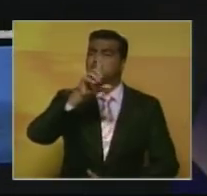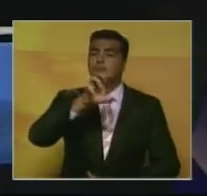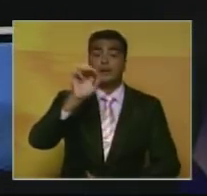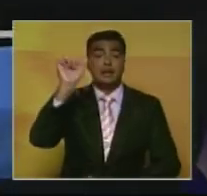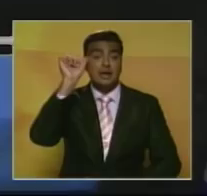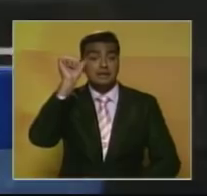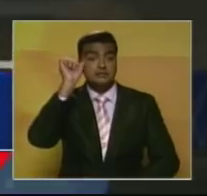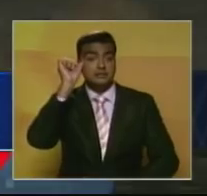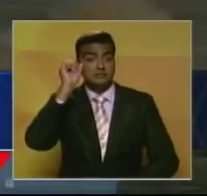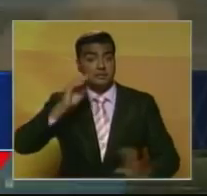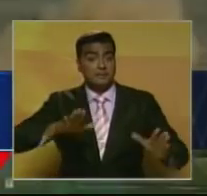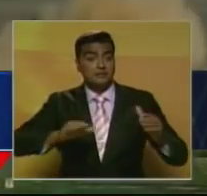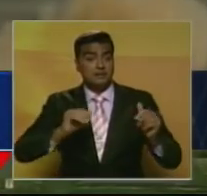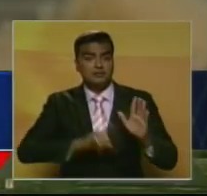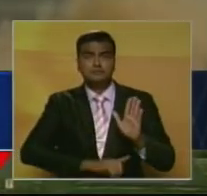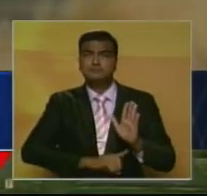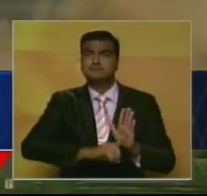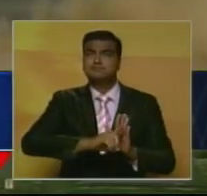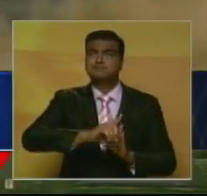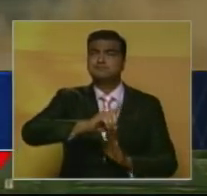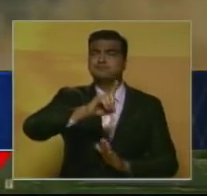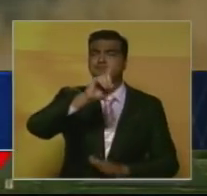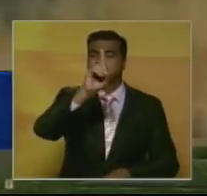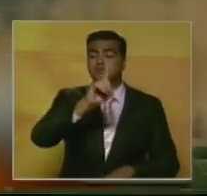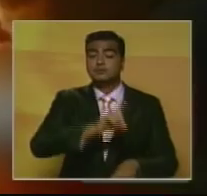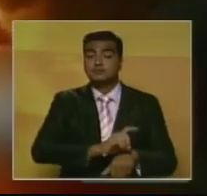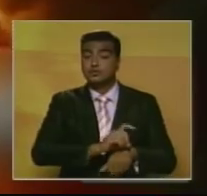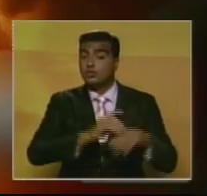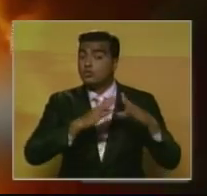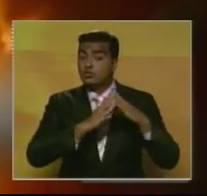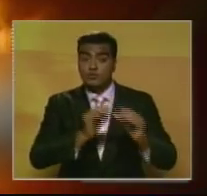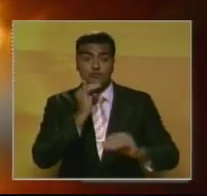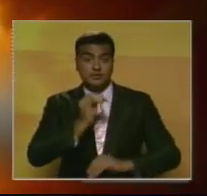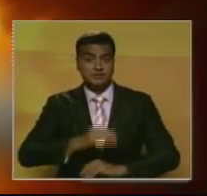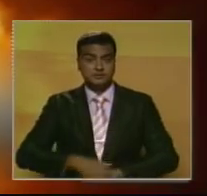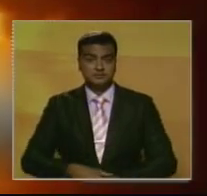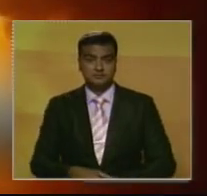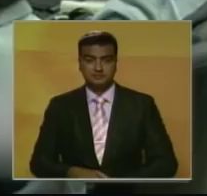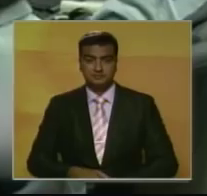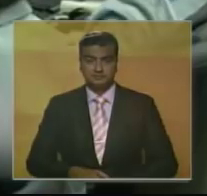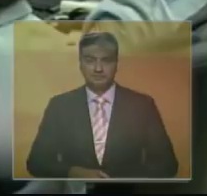asiático incursionará fuera de órbita. Al regreso, todos los detalles.